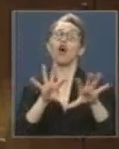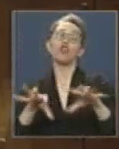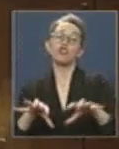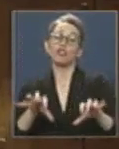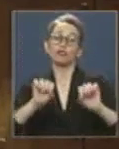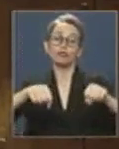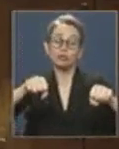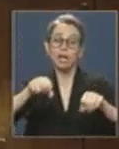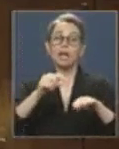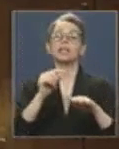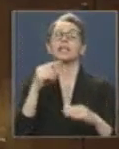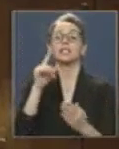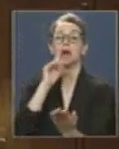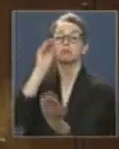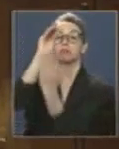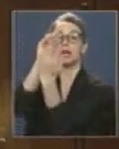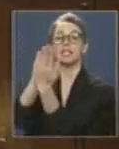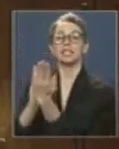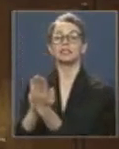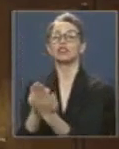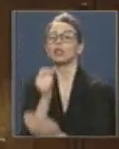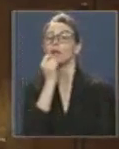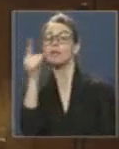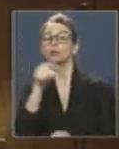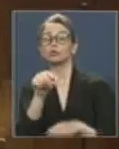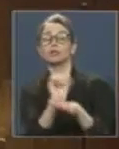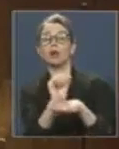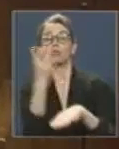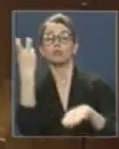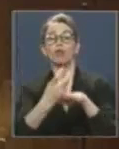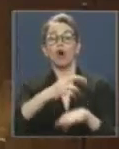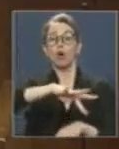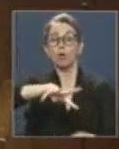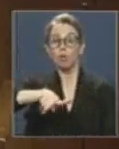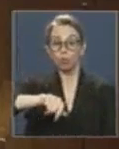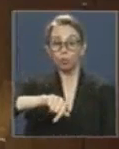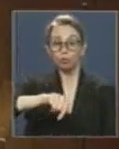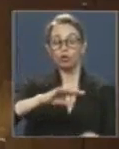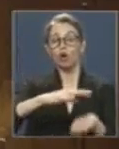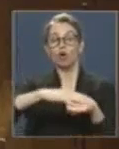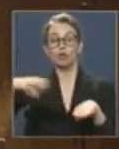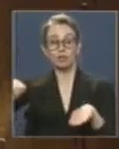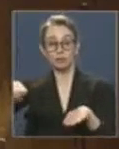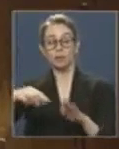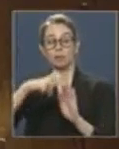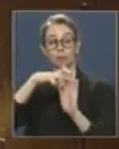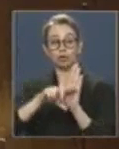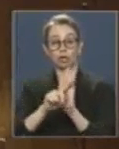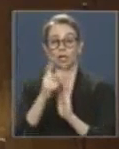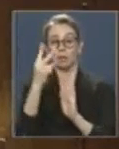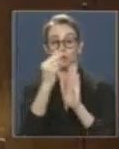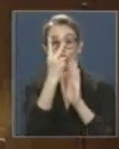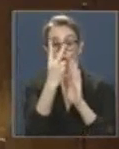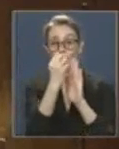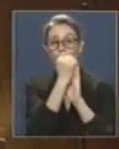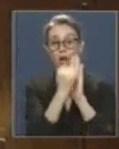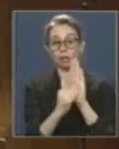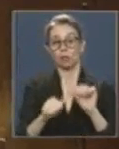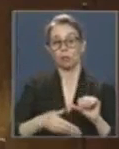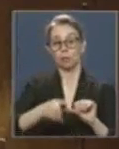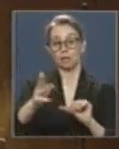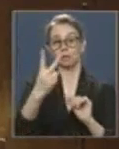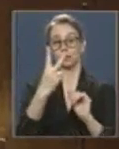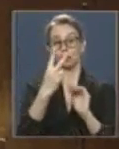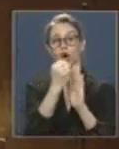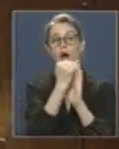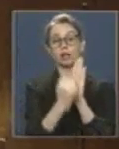denuncia de robo o hurto. Tales ideas, que el proyecto concreta por medio de 2 artículos permanentes y 2 transitorios, son propias